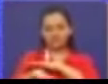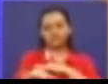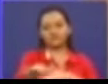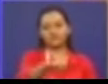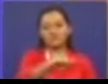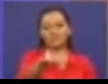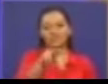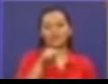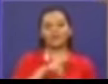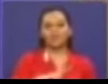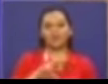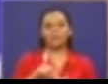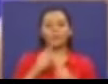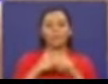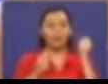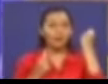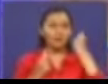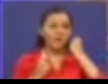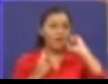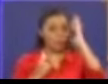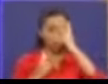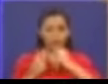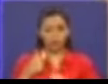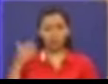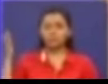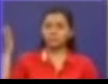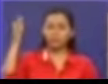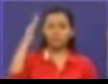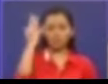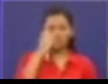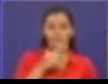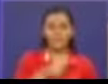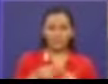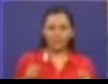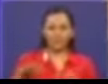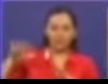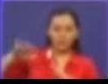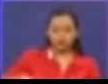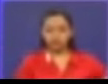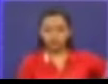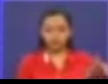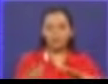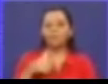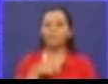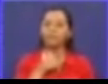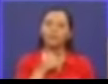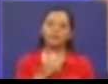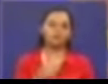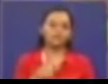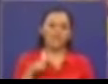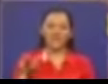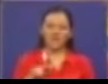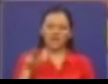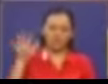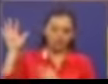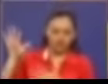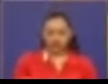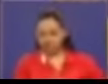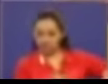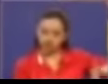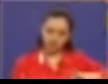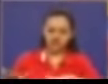viajado muchísimo, pero de todos el paseo más bello, la aventura más bella es el rafting aquí en Amazonía. Muchas gracias a los compañeros